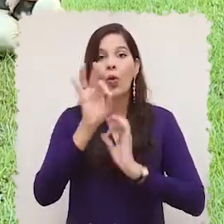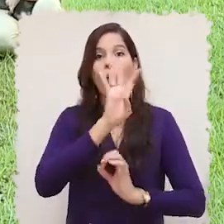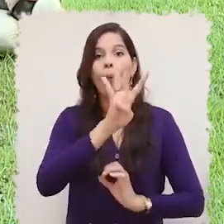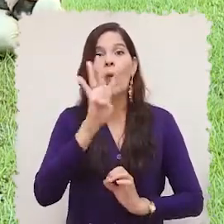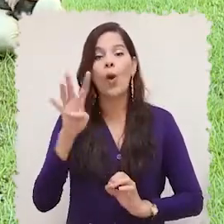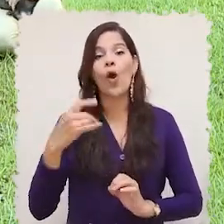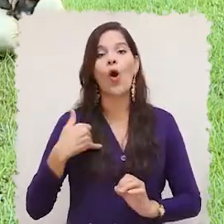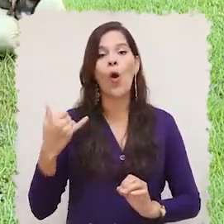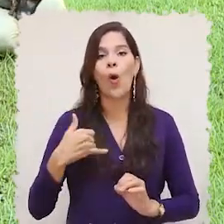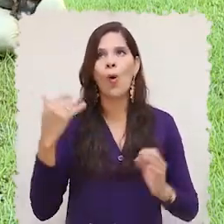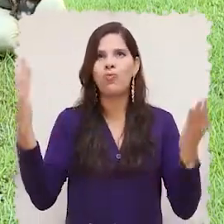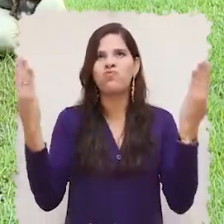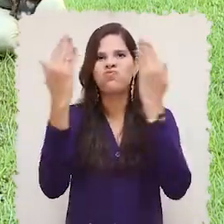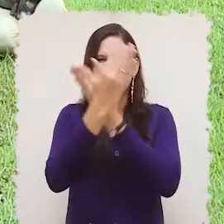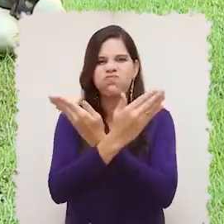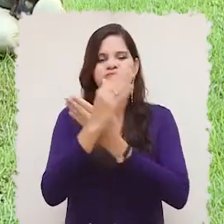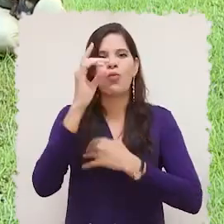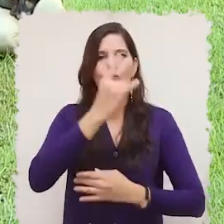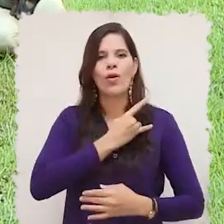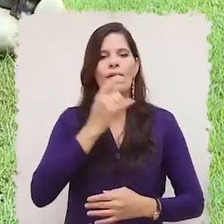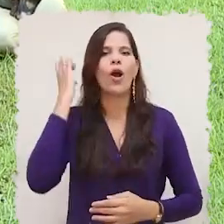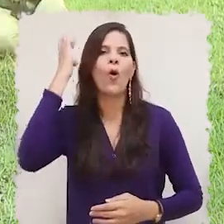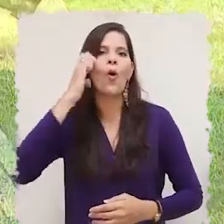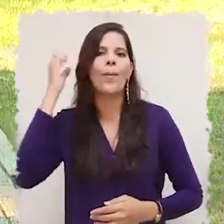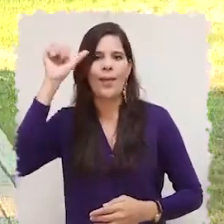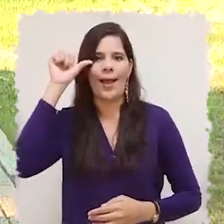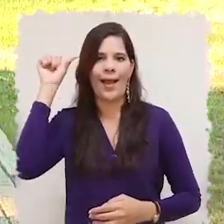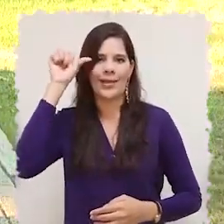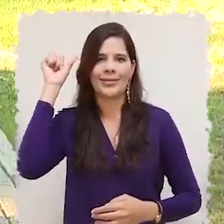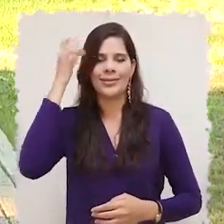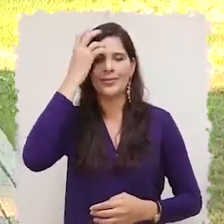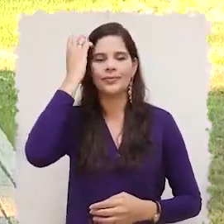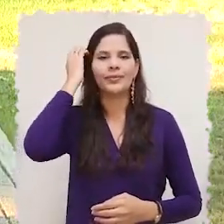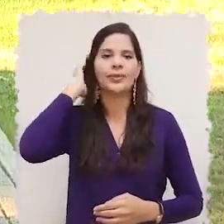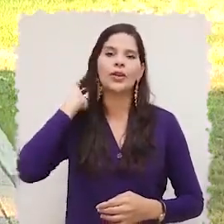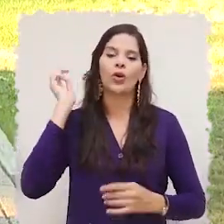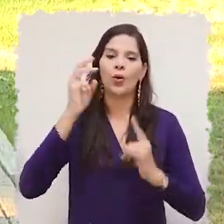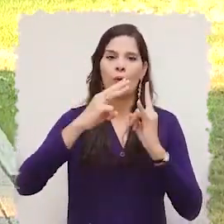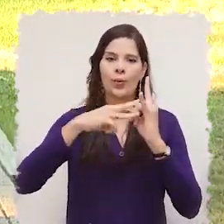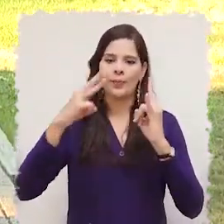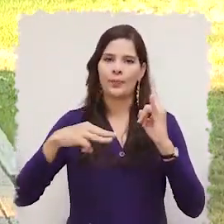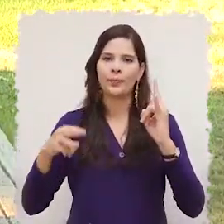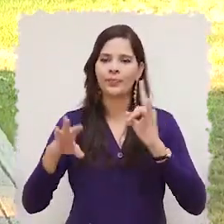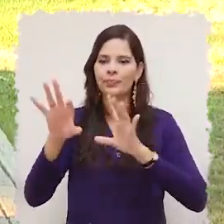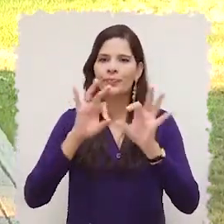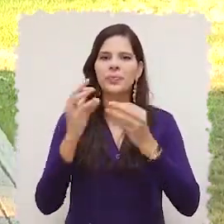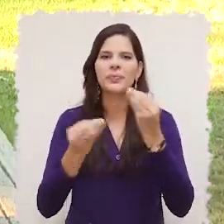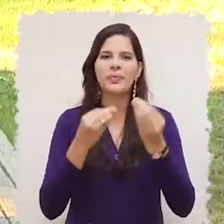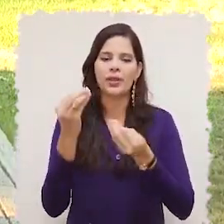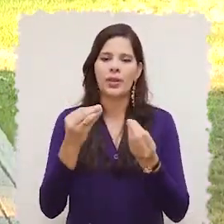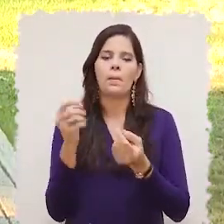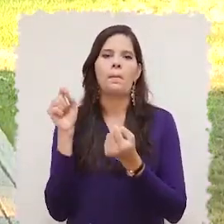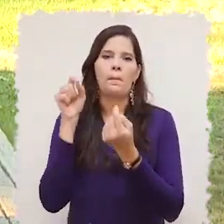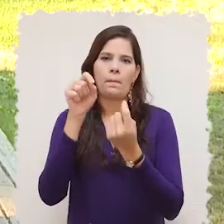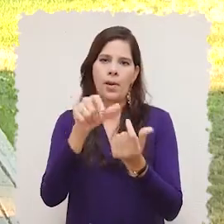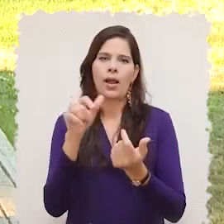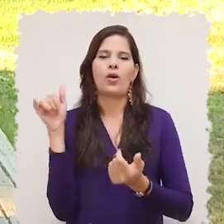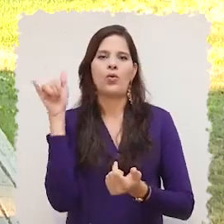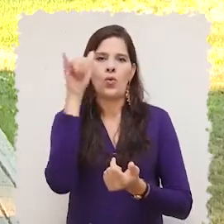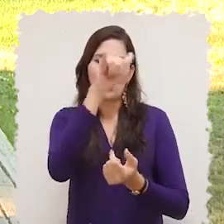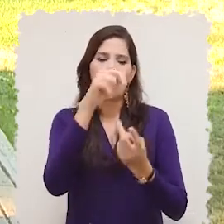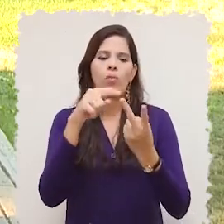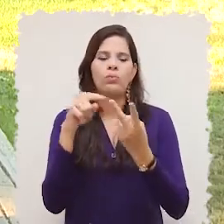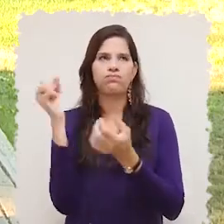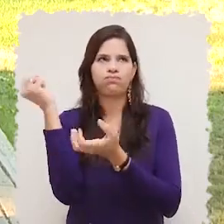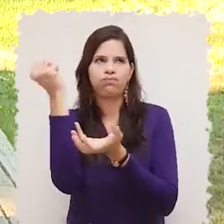44 jóvenes viajarán a universidades de Europa y Asia. La universidad, a través de esta iniciativa, cubre los gastos de transporte, un